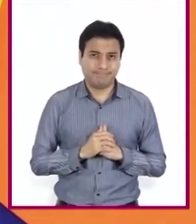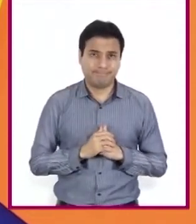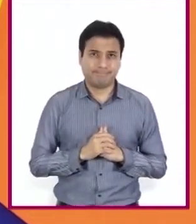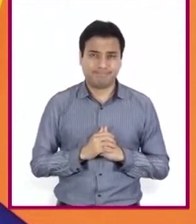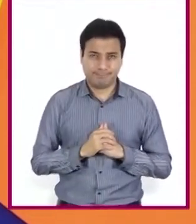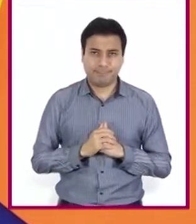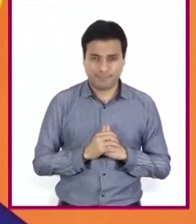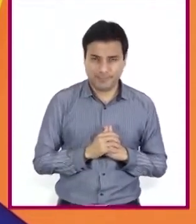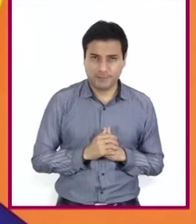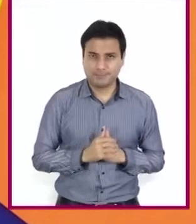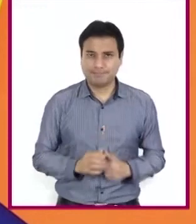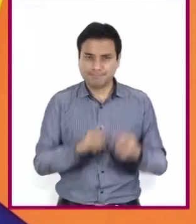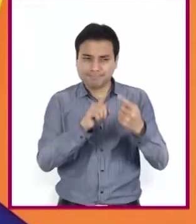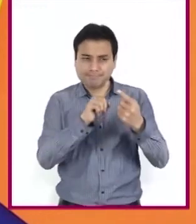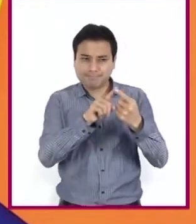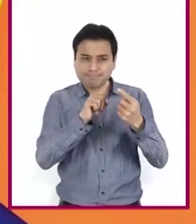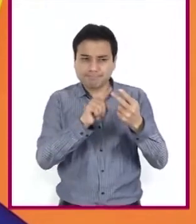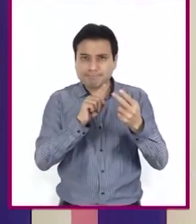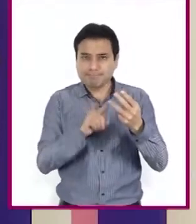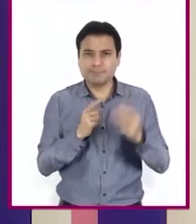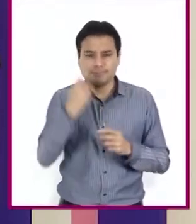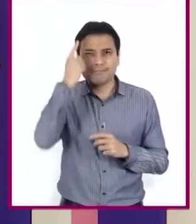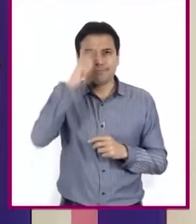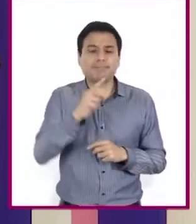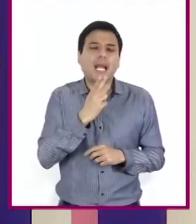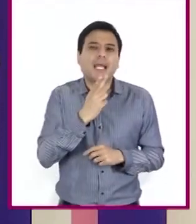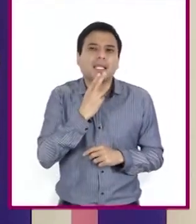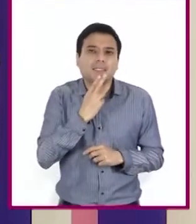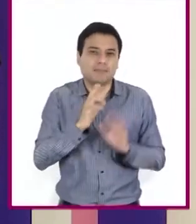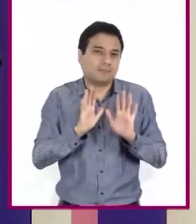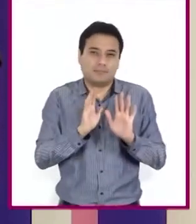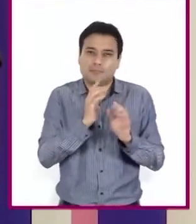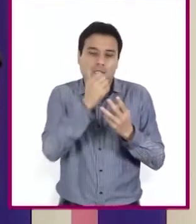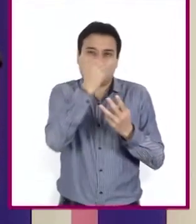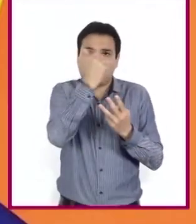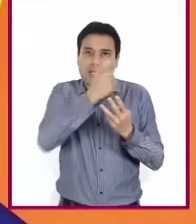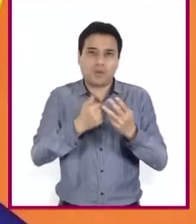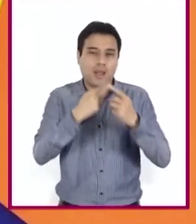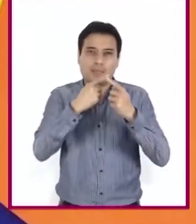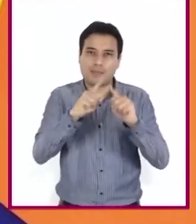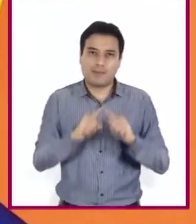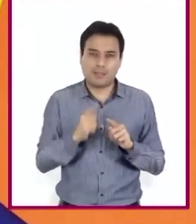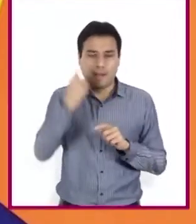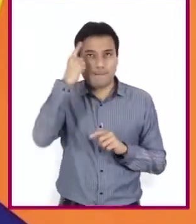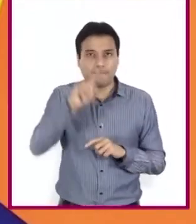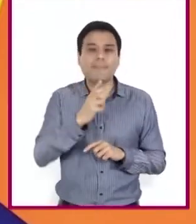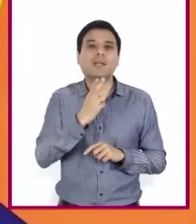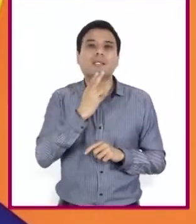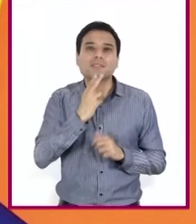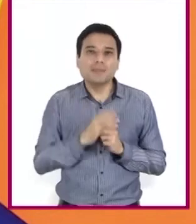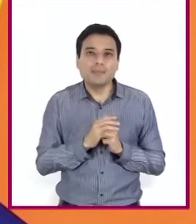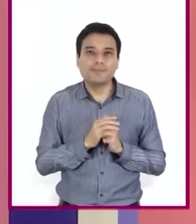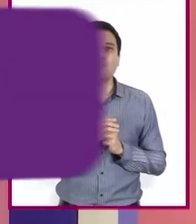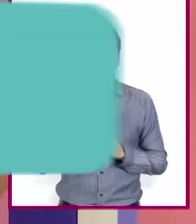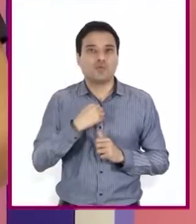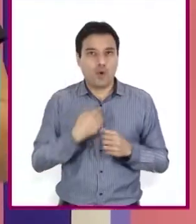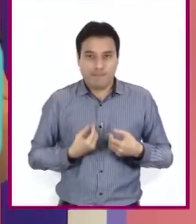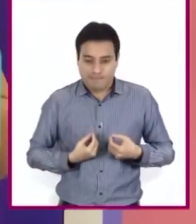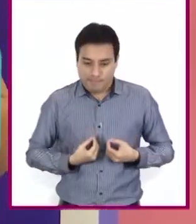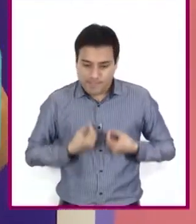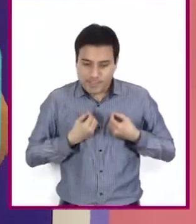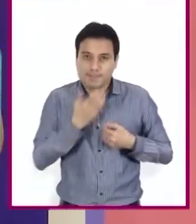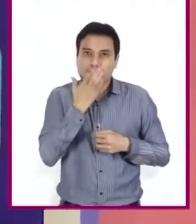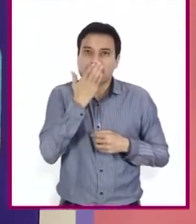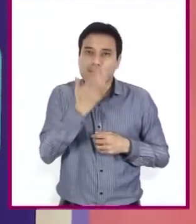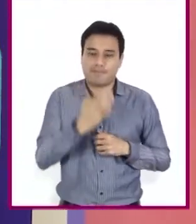Cada sustancia tiene funciones especiales que permiten, en conjunto, el desarrollo de la vida.